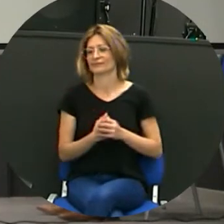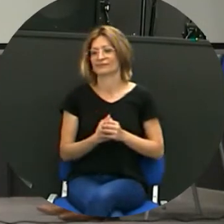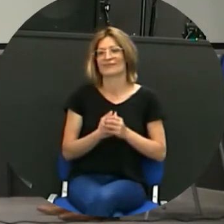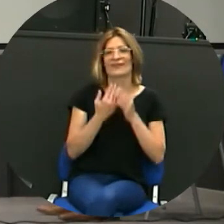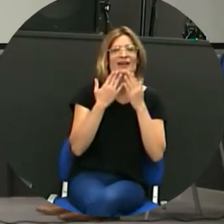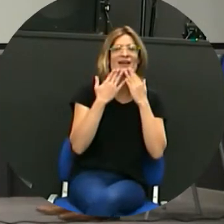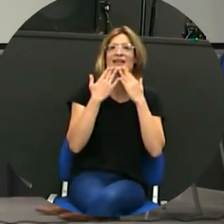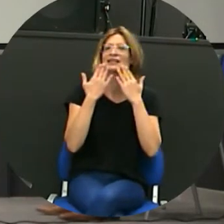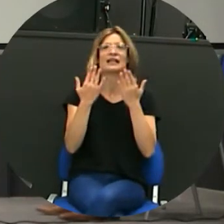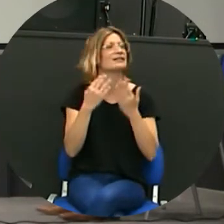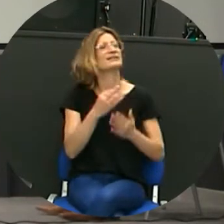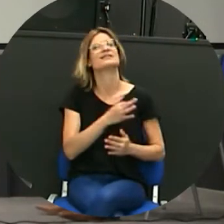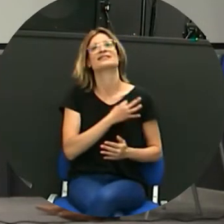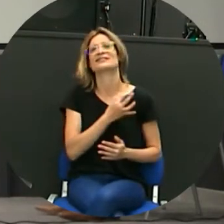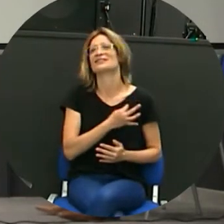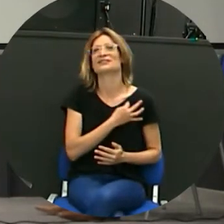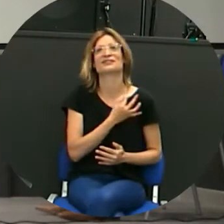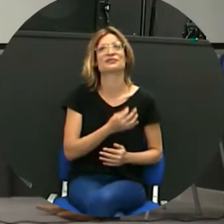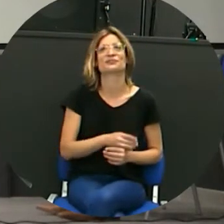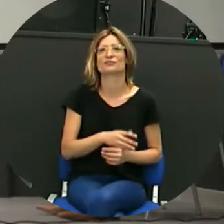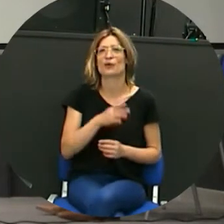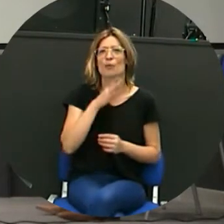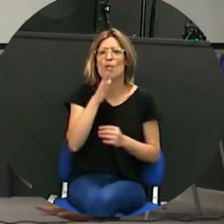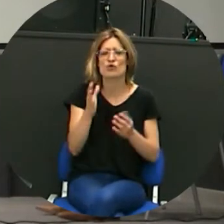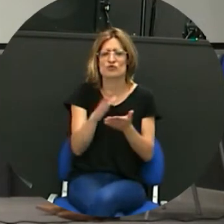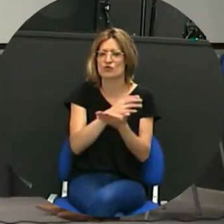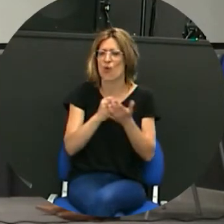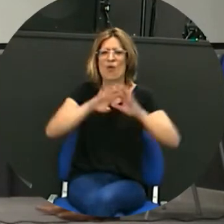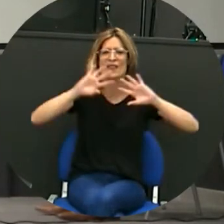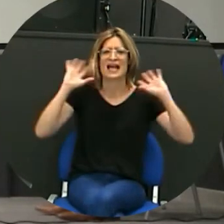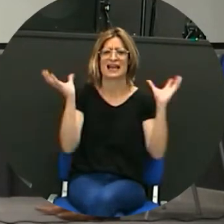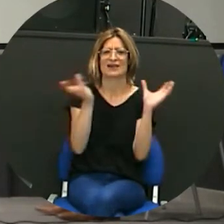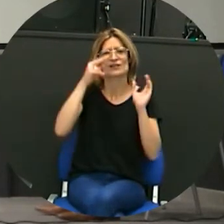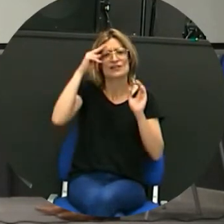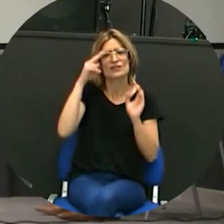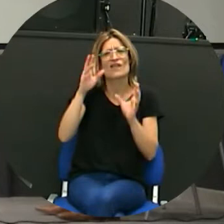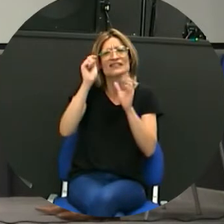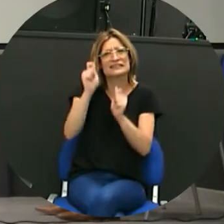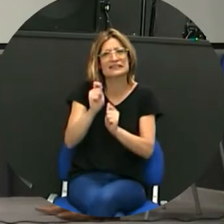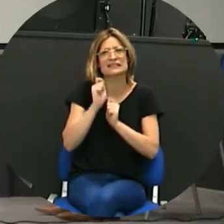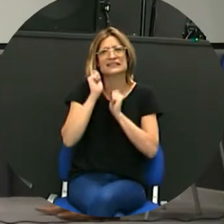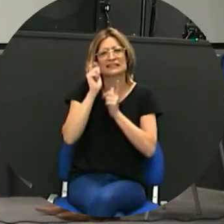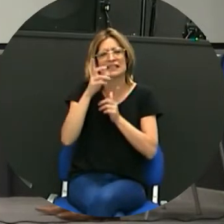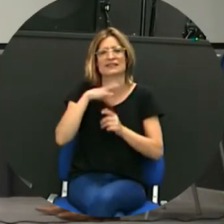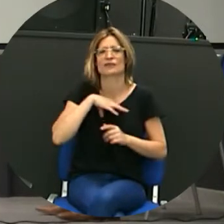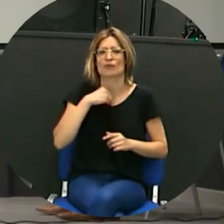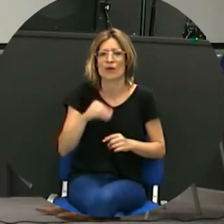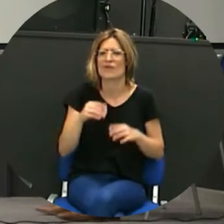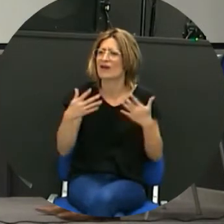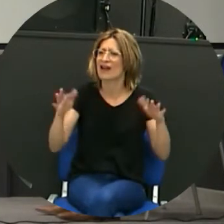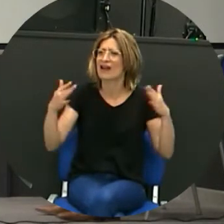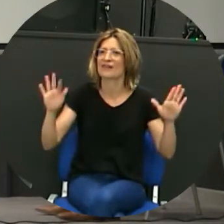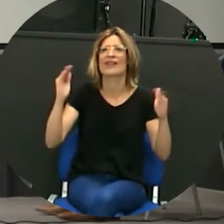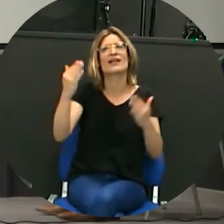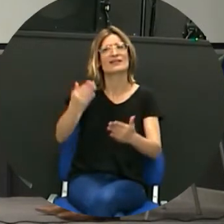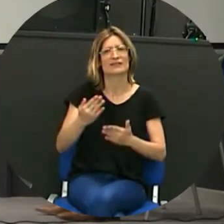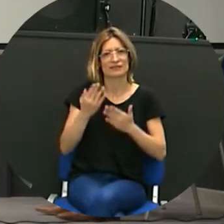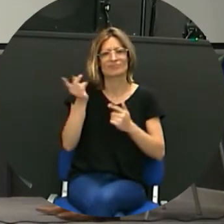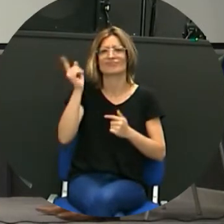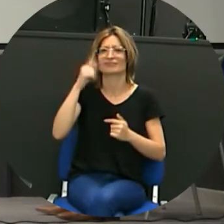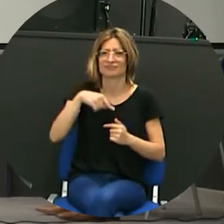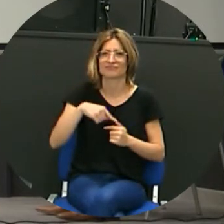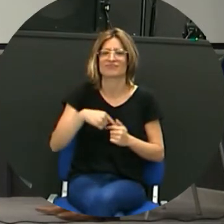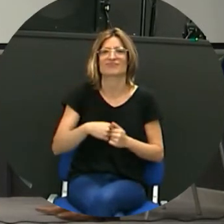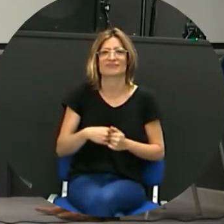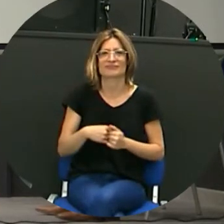Gracias, Señor, por poder darte toda la gloria, la honra, nuestra alabanza y adoración. Y queremos